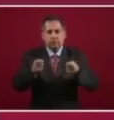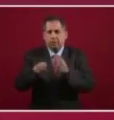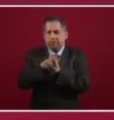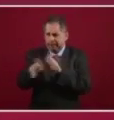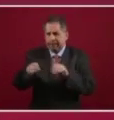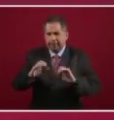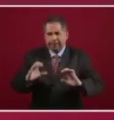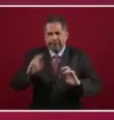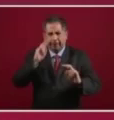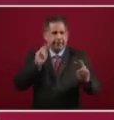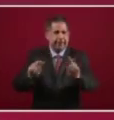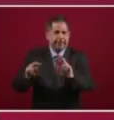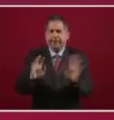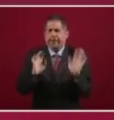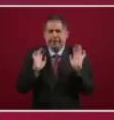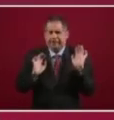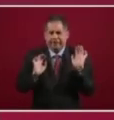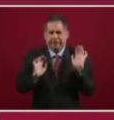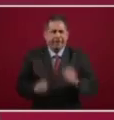prensa